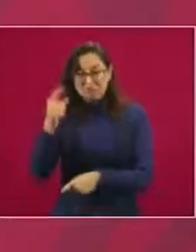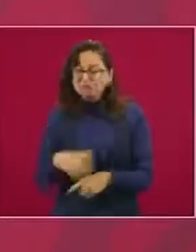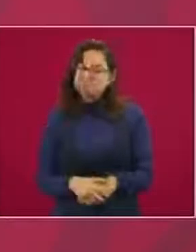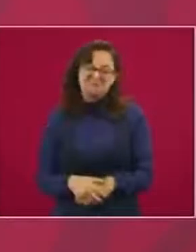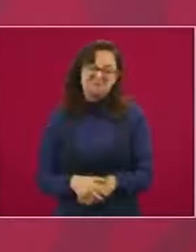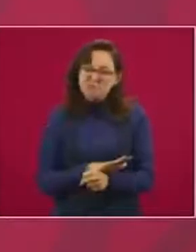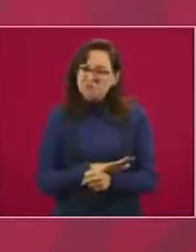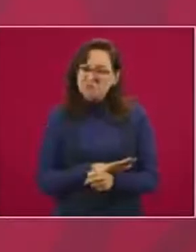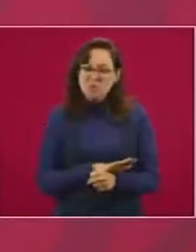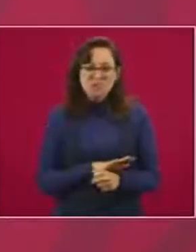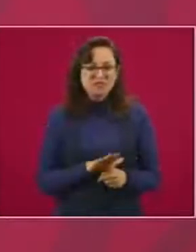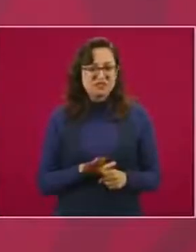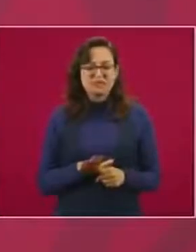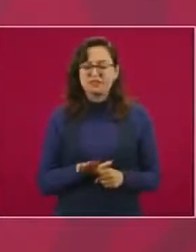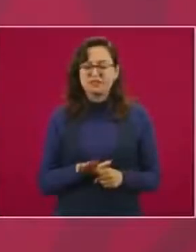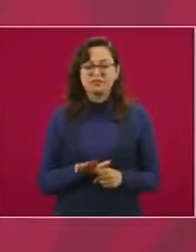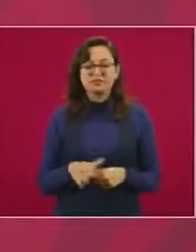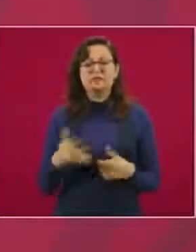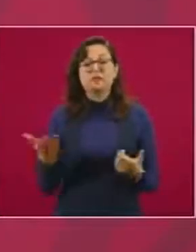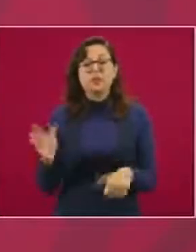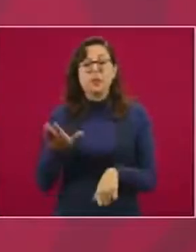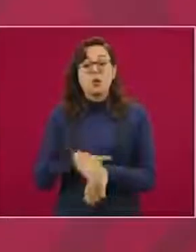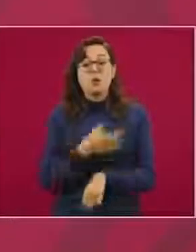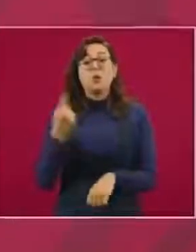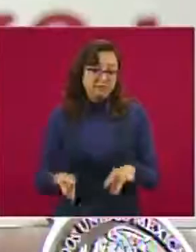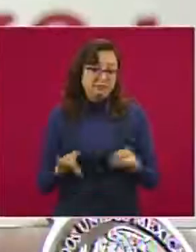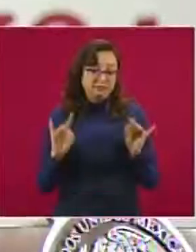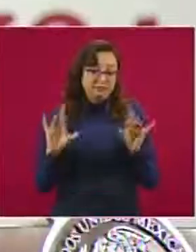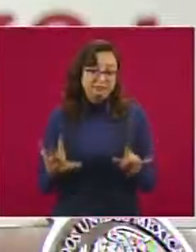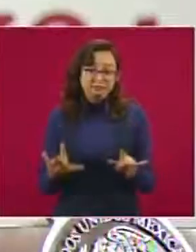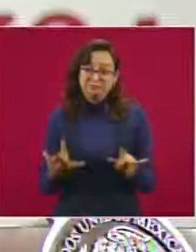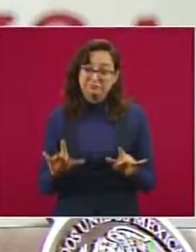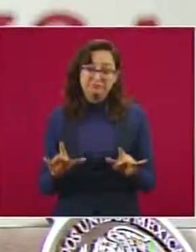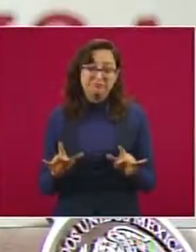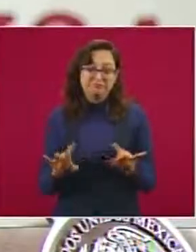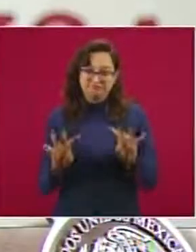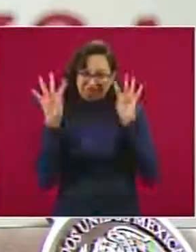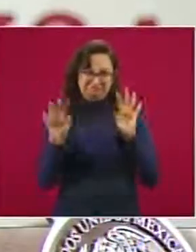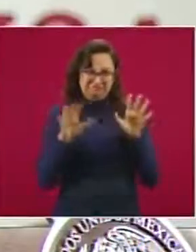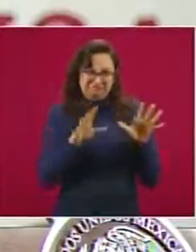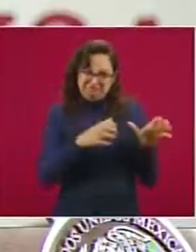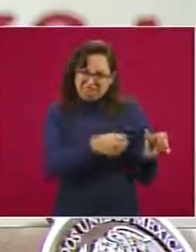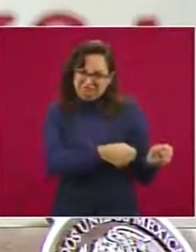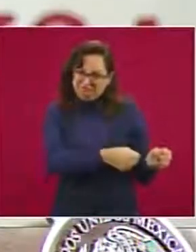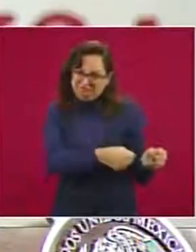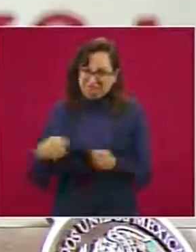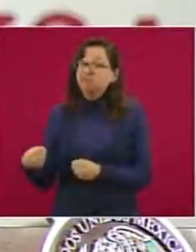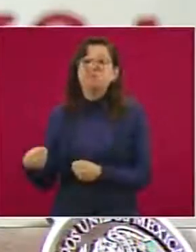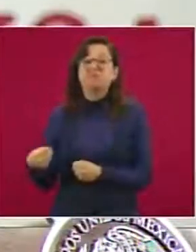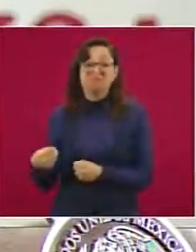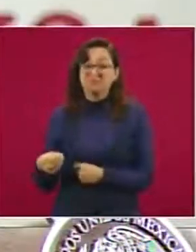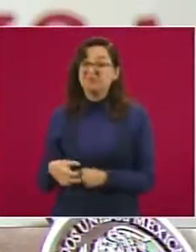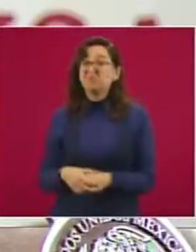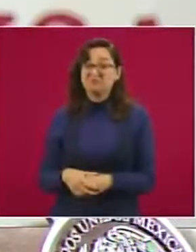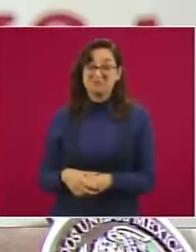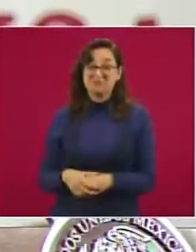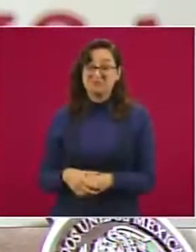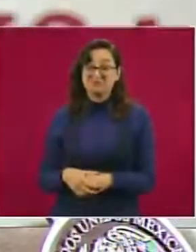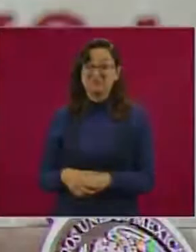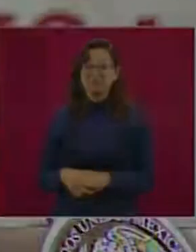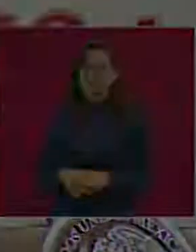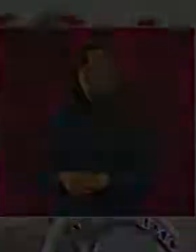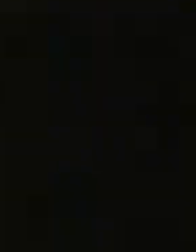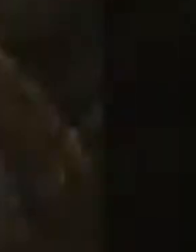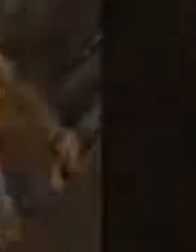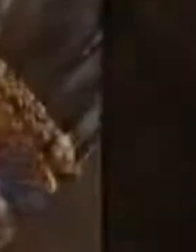una misión imposible, porque los austriacos se han apoderado por completo